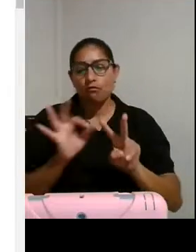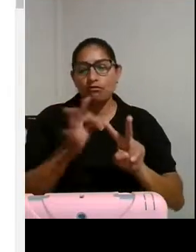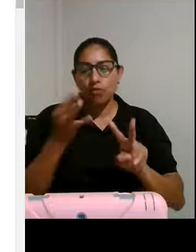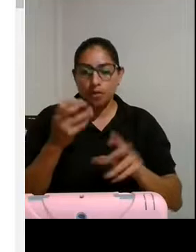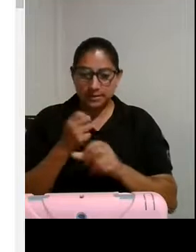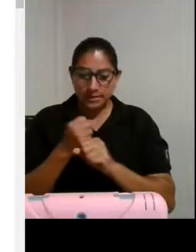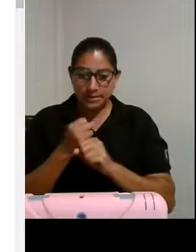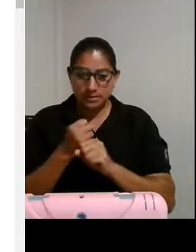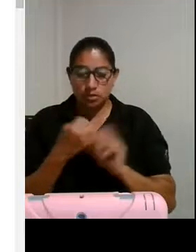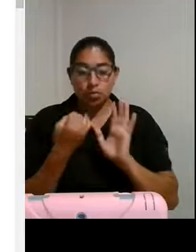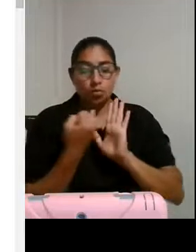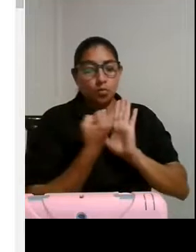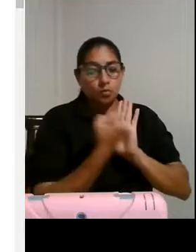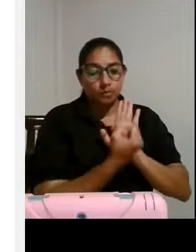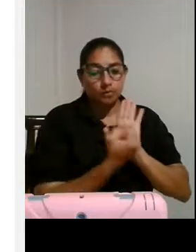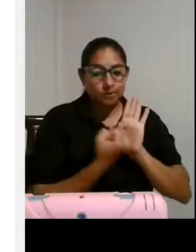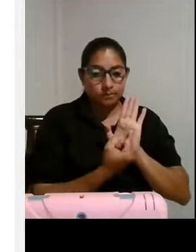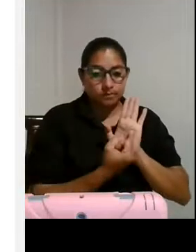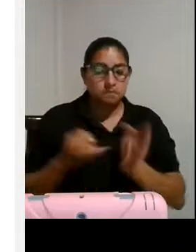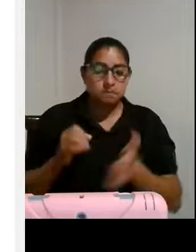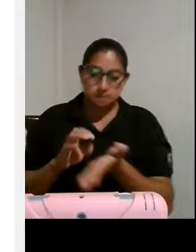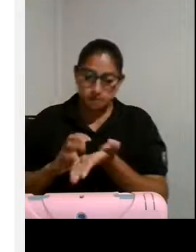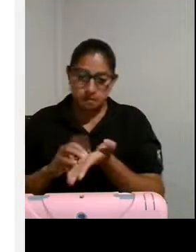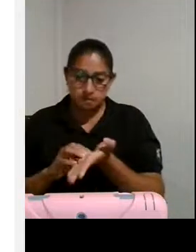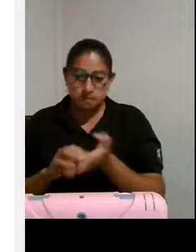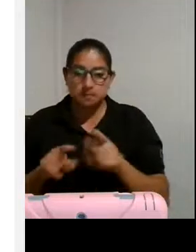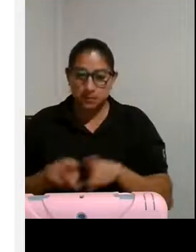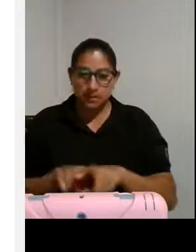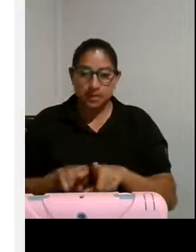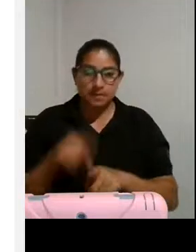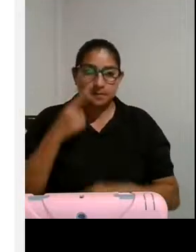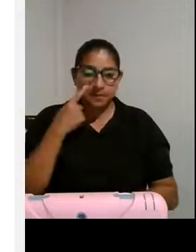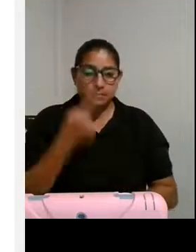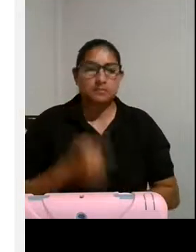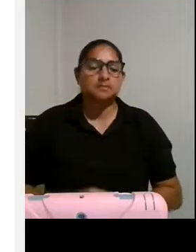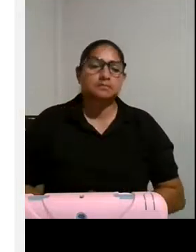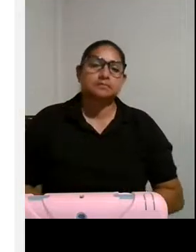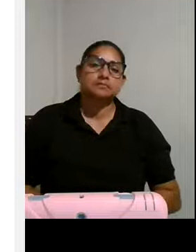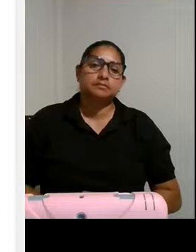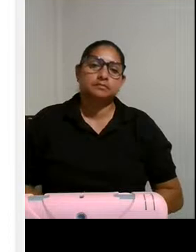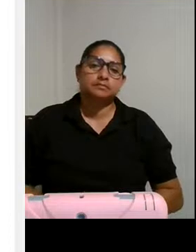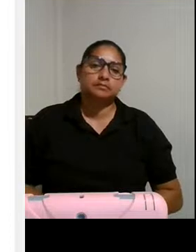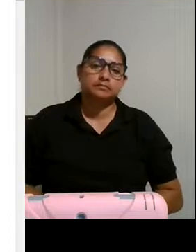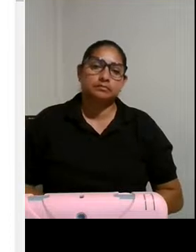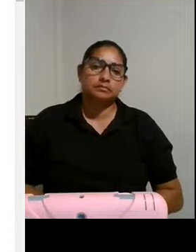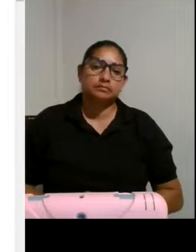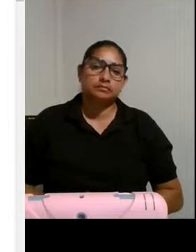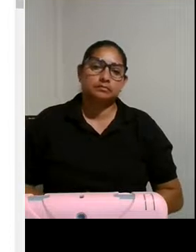Gráfica y lo vamos a calcular por medio de esta fórmula de acá, ¿ok?